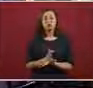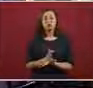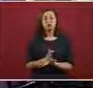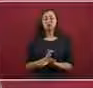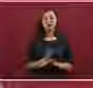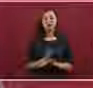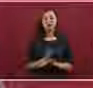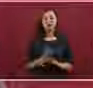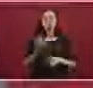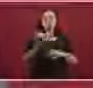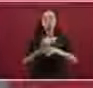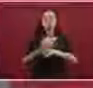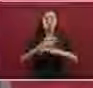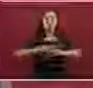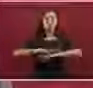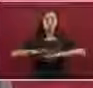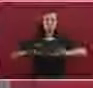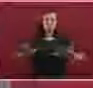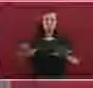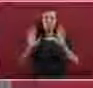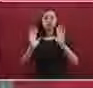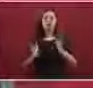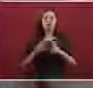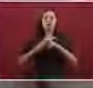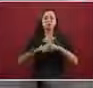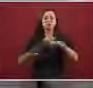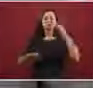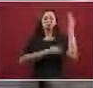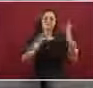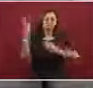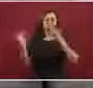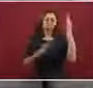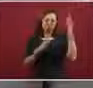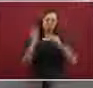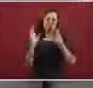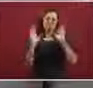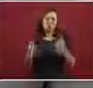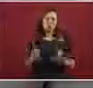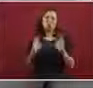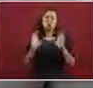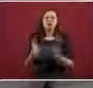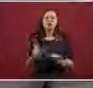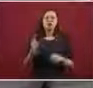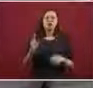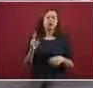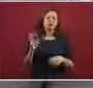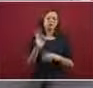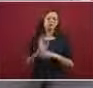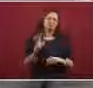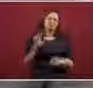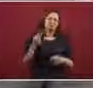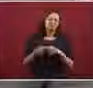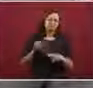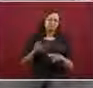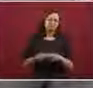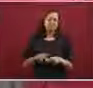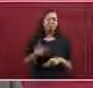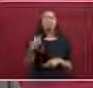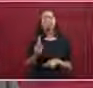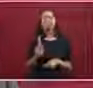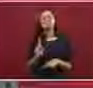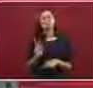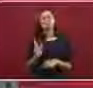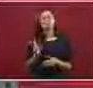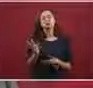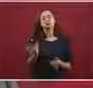una información que se está difundiendo de protección, pero ni siquiera se está